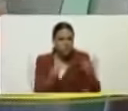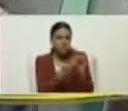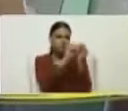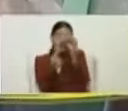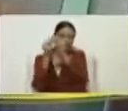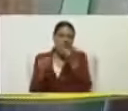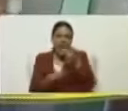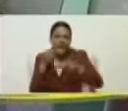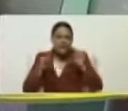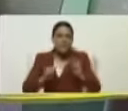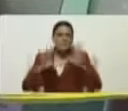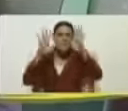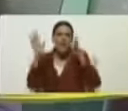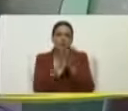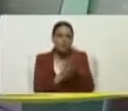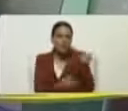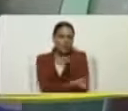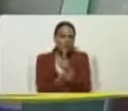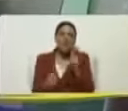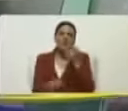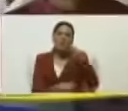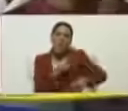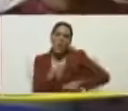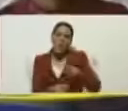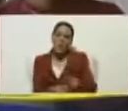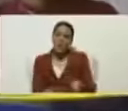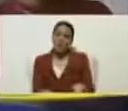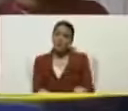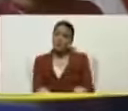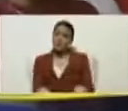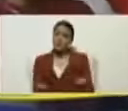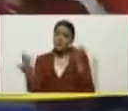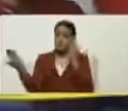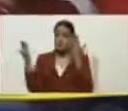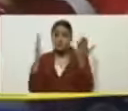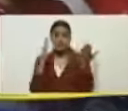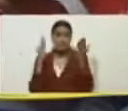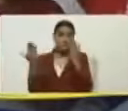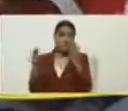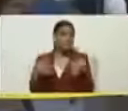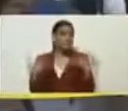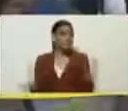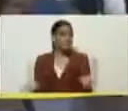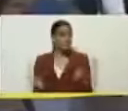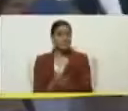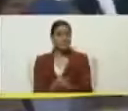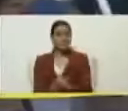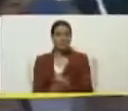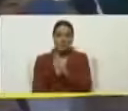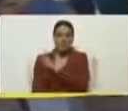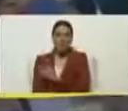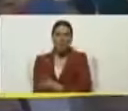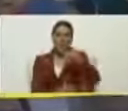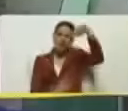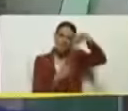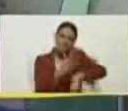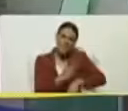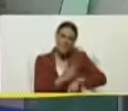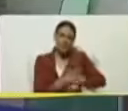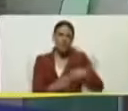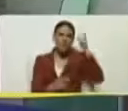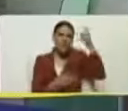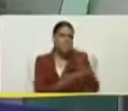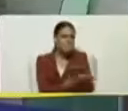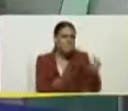milagro productivo que hoy estamos viendo? La fuerza profunda del